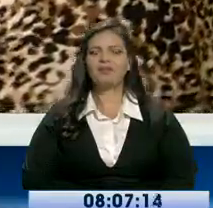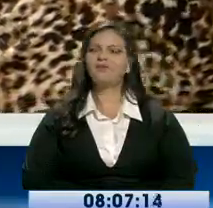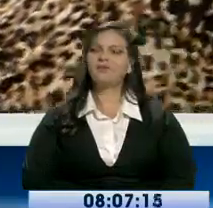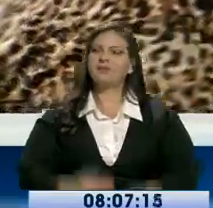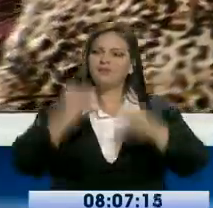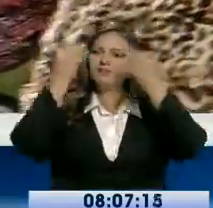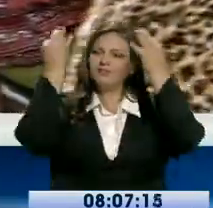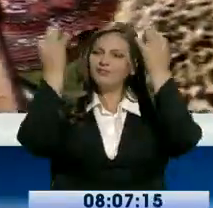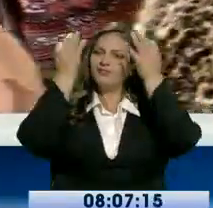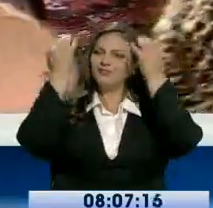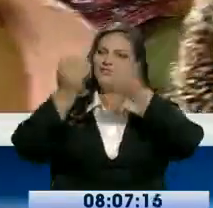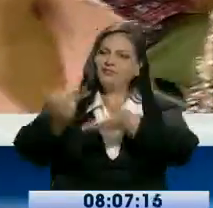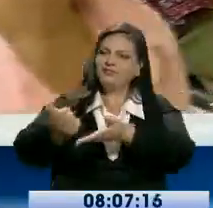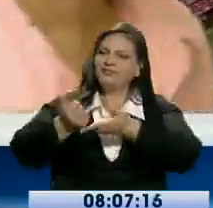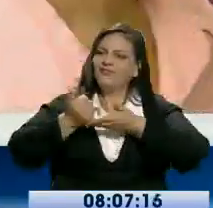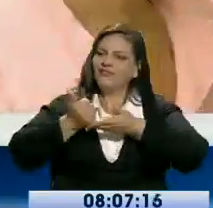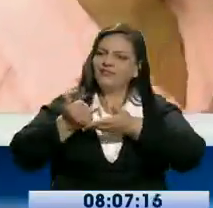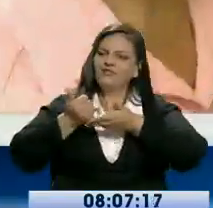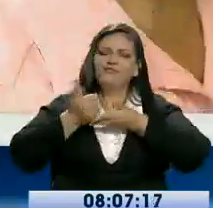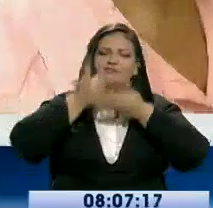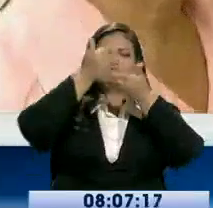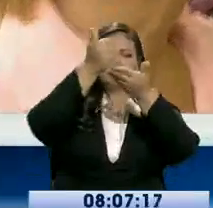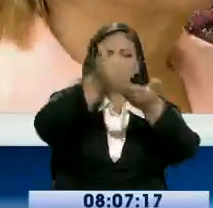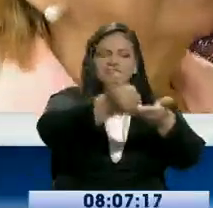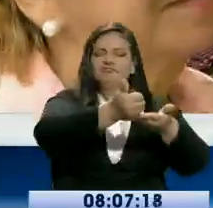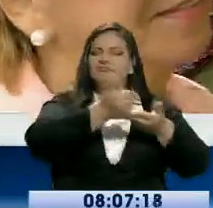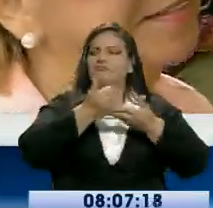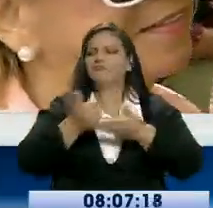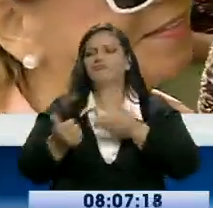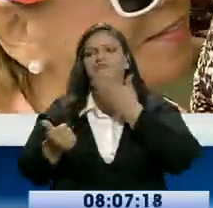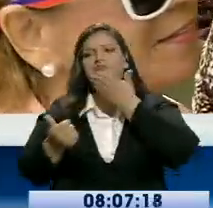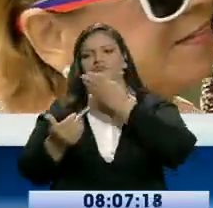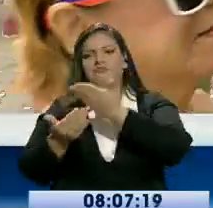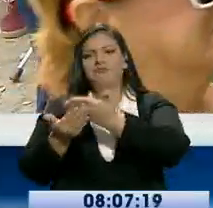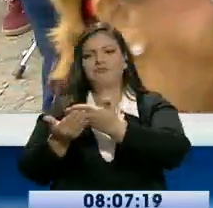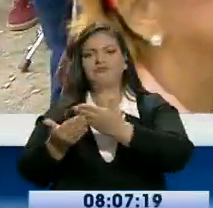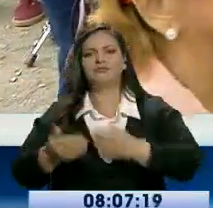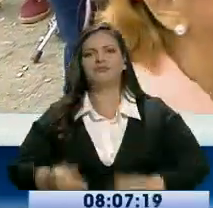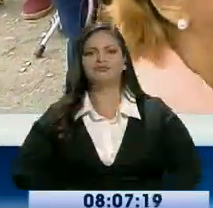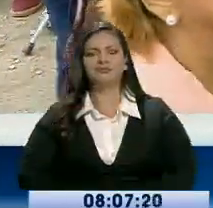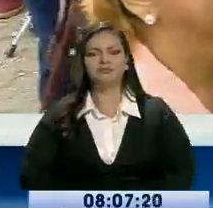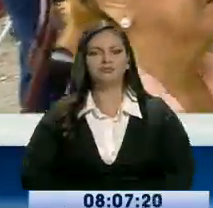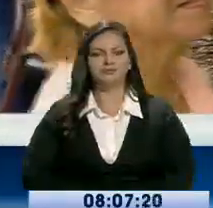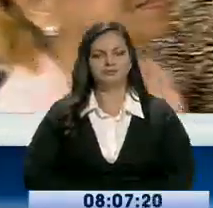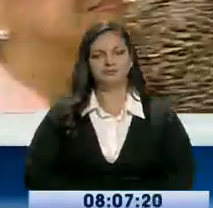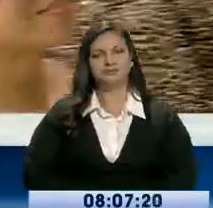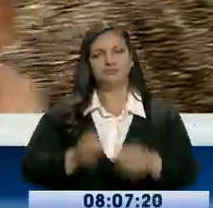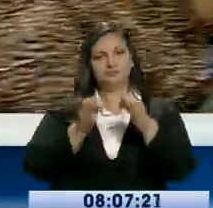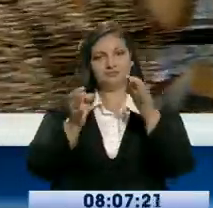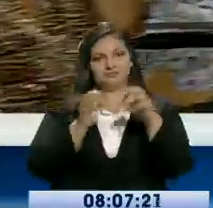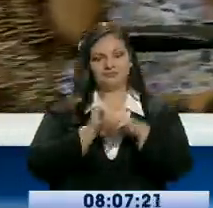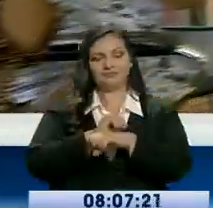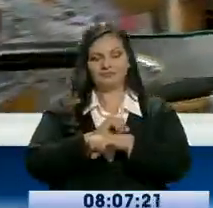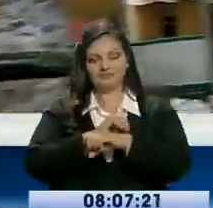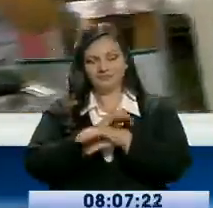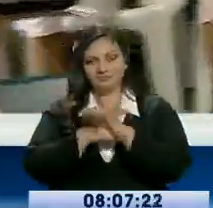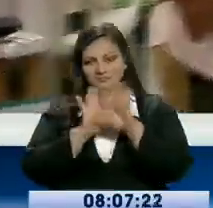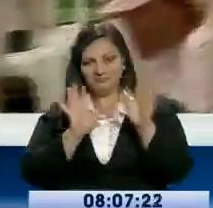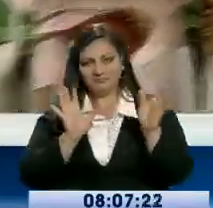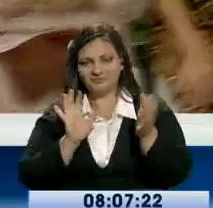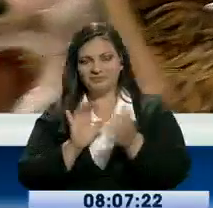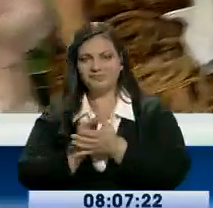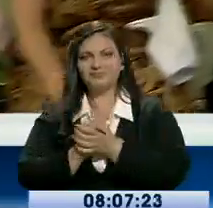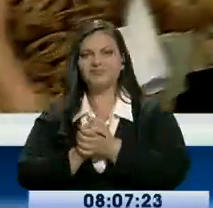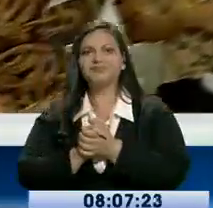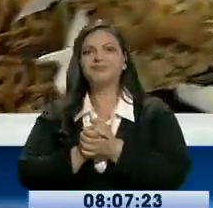que lo necesitan con los lentes de lectura. Así es. Tenemos que aclarar algo que tiene, bueno, no aclarar, tenemos que ratificar algo que ya hemos venido diciendo. Los